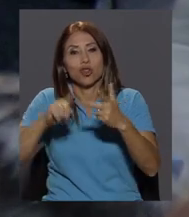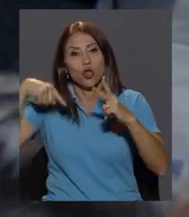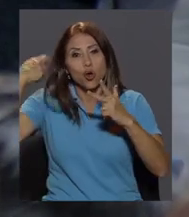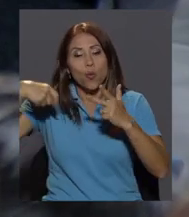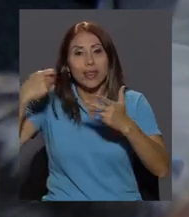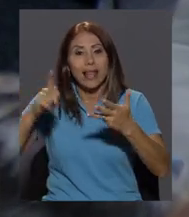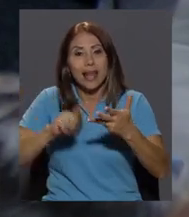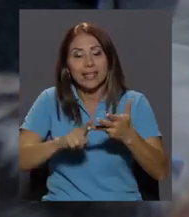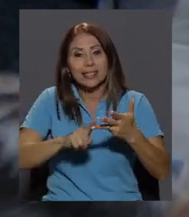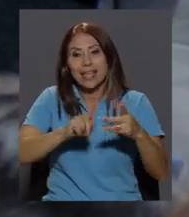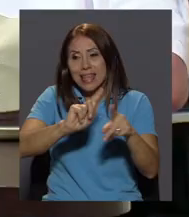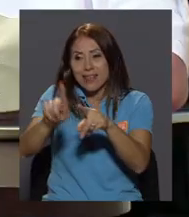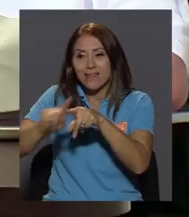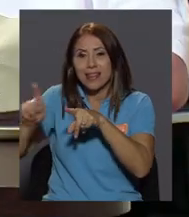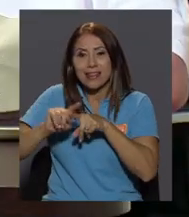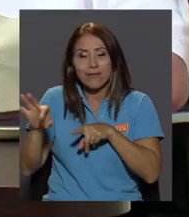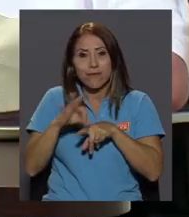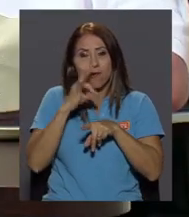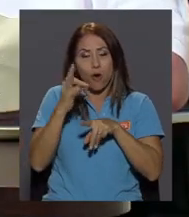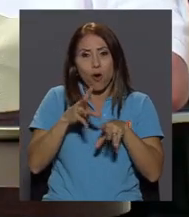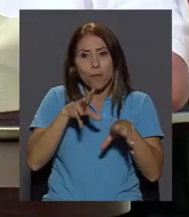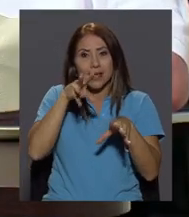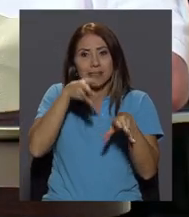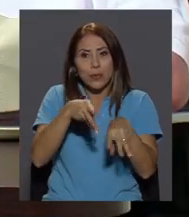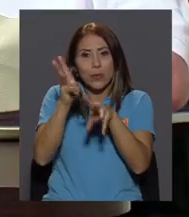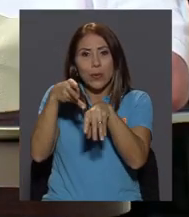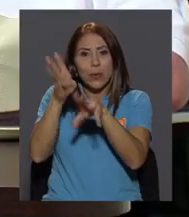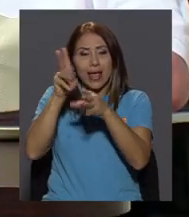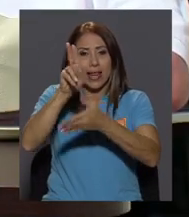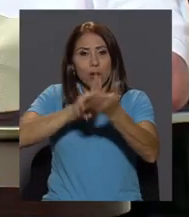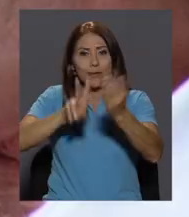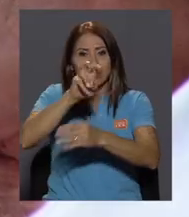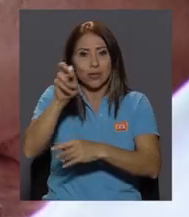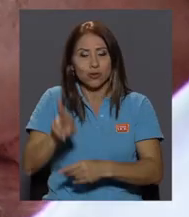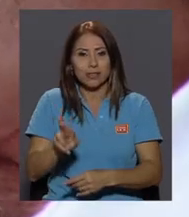y demás repositorios existentes en la Universidad de Costa Rica.